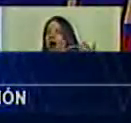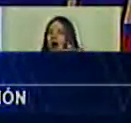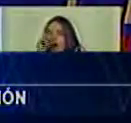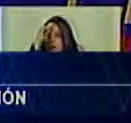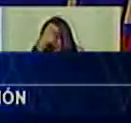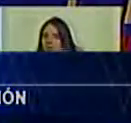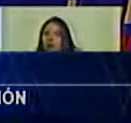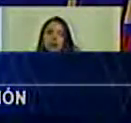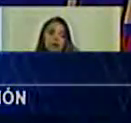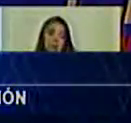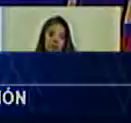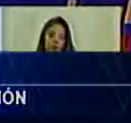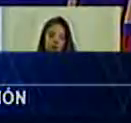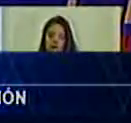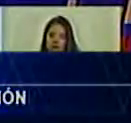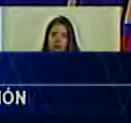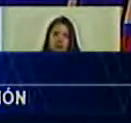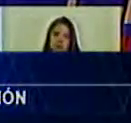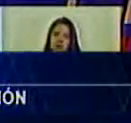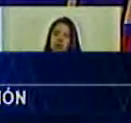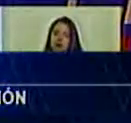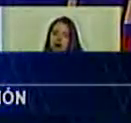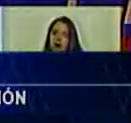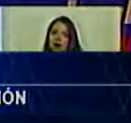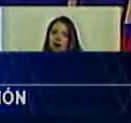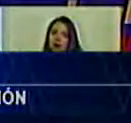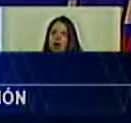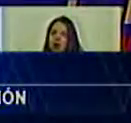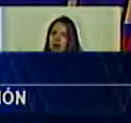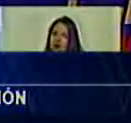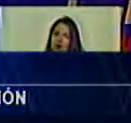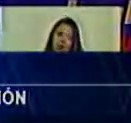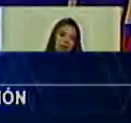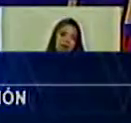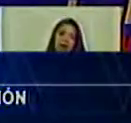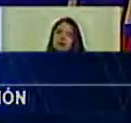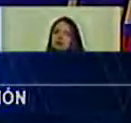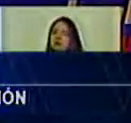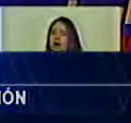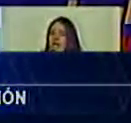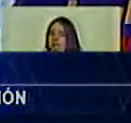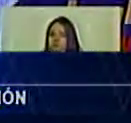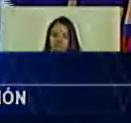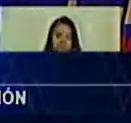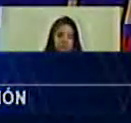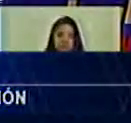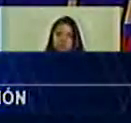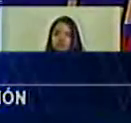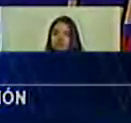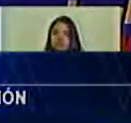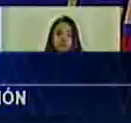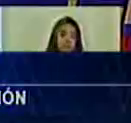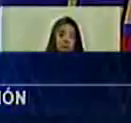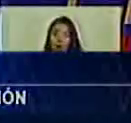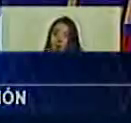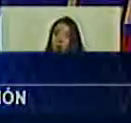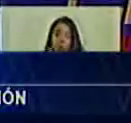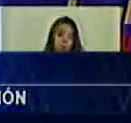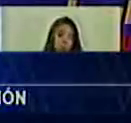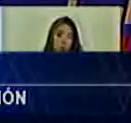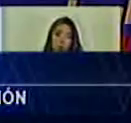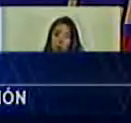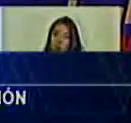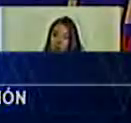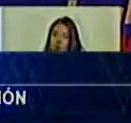respondérselo. Tienen que preguntarse si la violencia en todas sus formas, desde la violencia física, quemar personas vivas, hasta